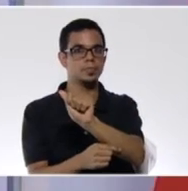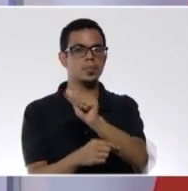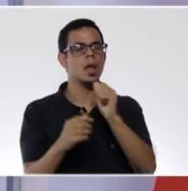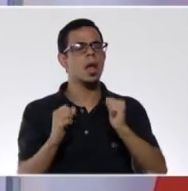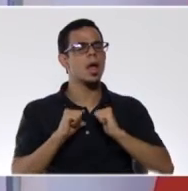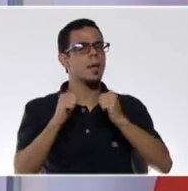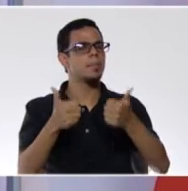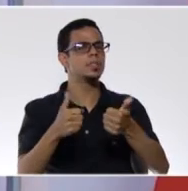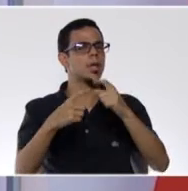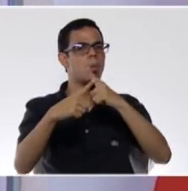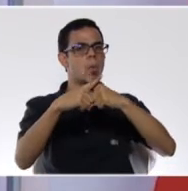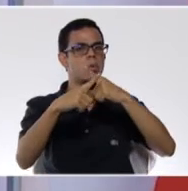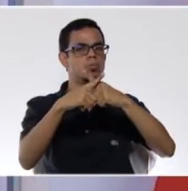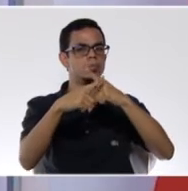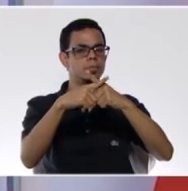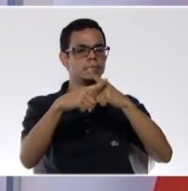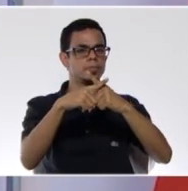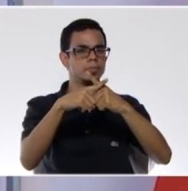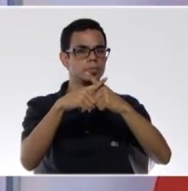Comenzamos multiplicando el